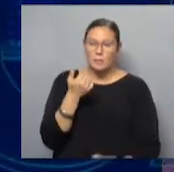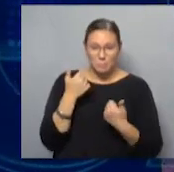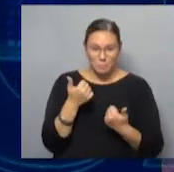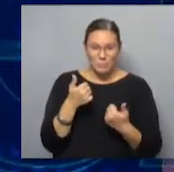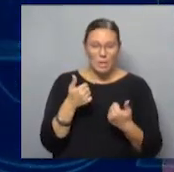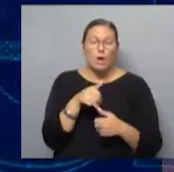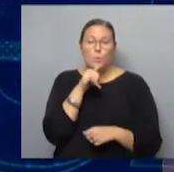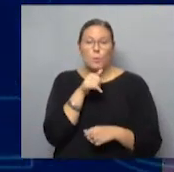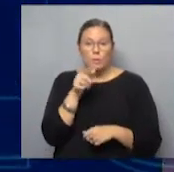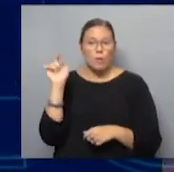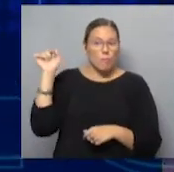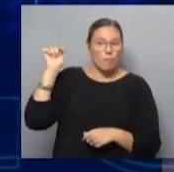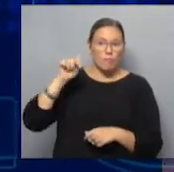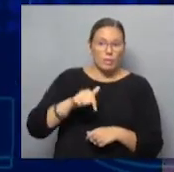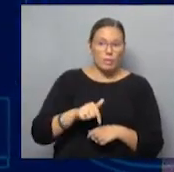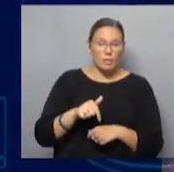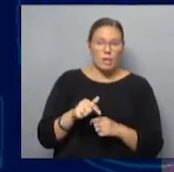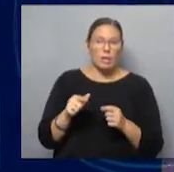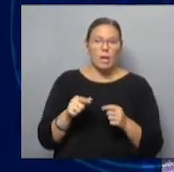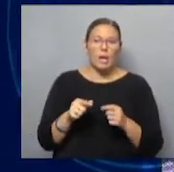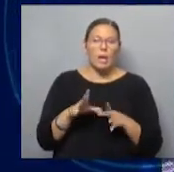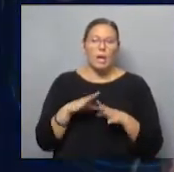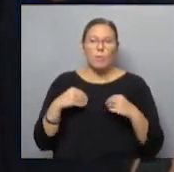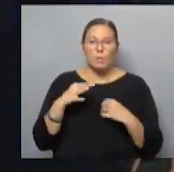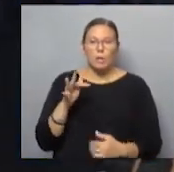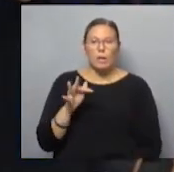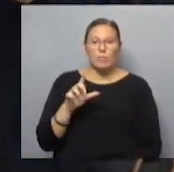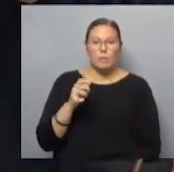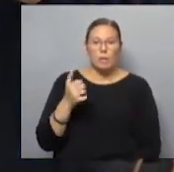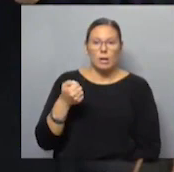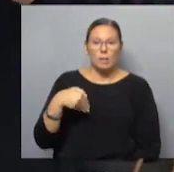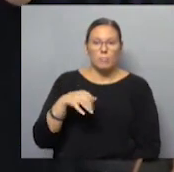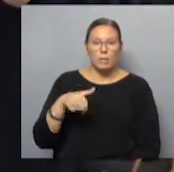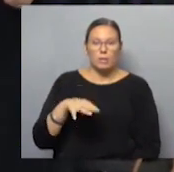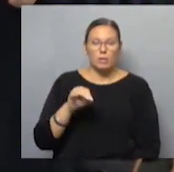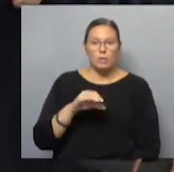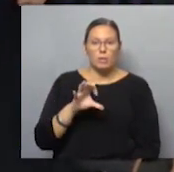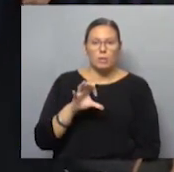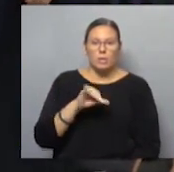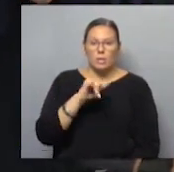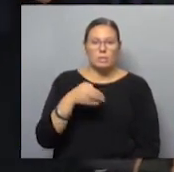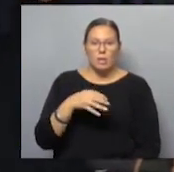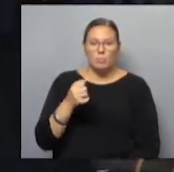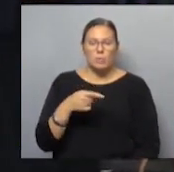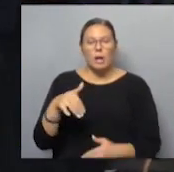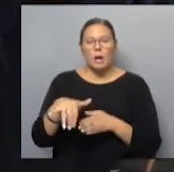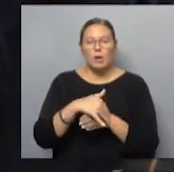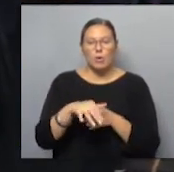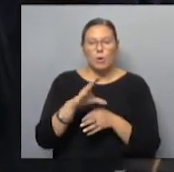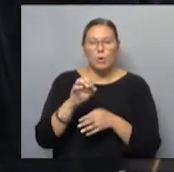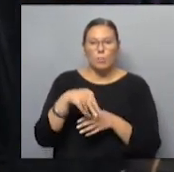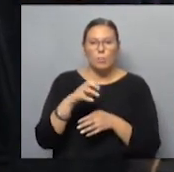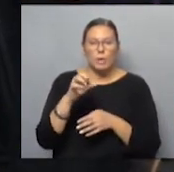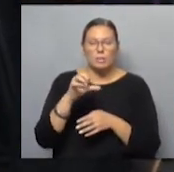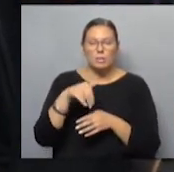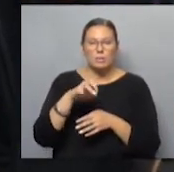Bien, bueno, les cuento que yo me vine hasta la Escuela de Flamenco Zambra, que queda ubicada en Convención 1258, esquina